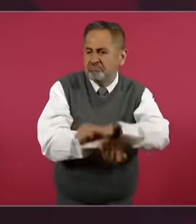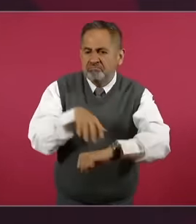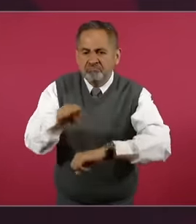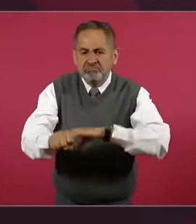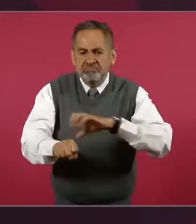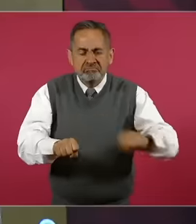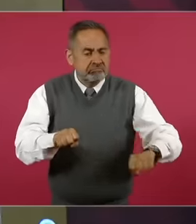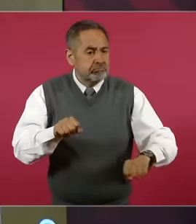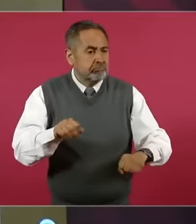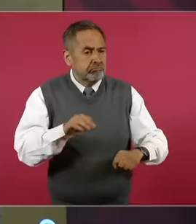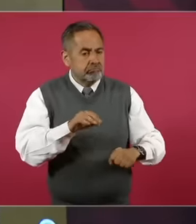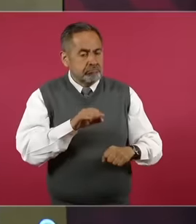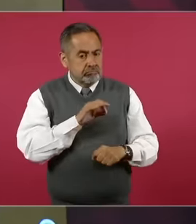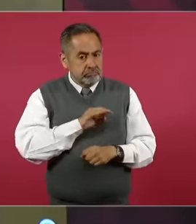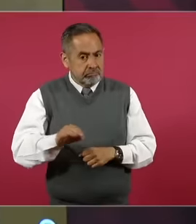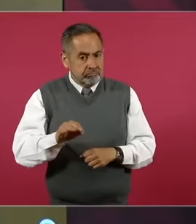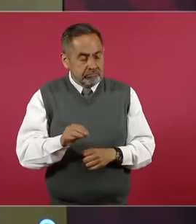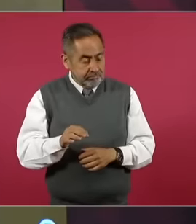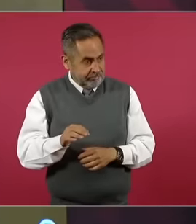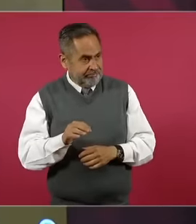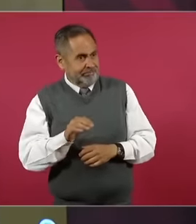persona.